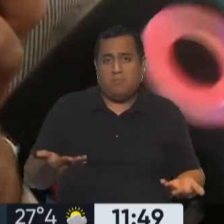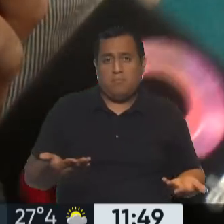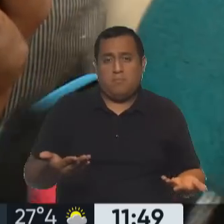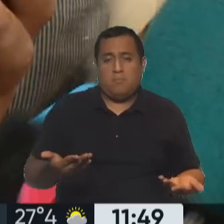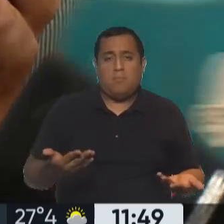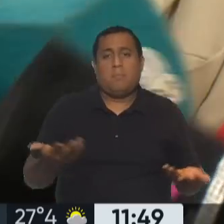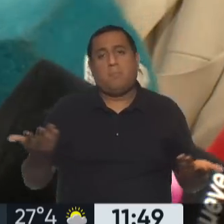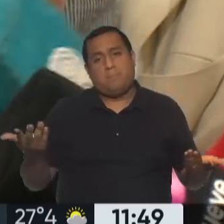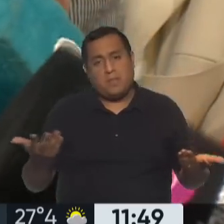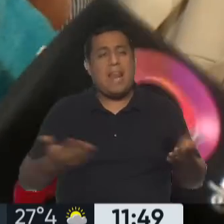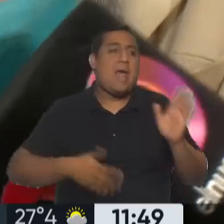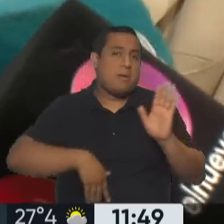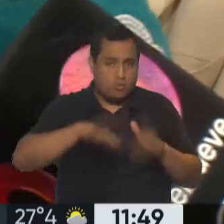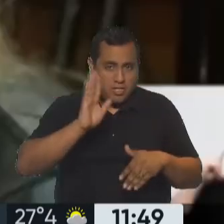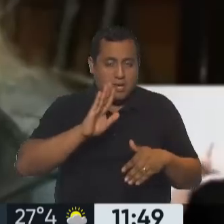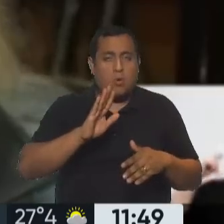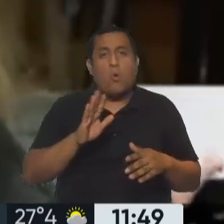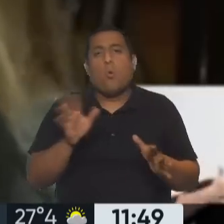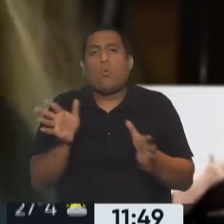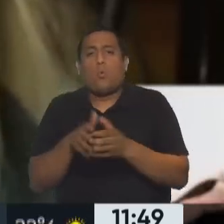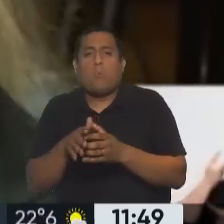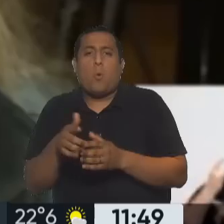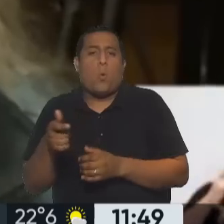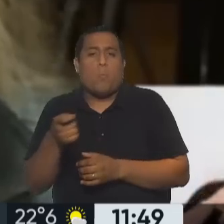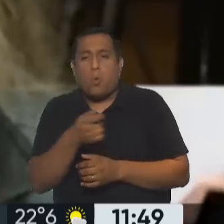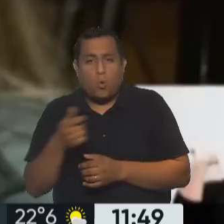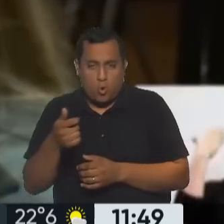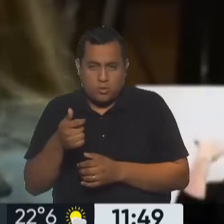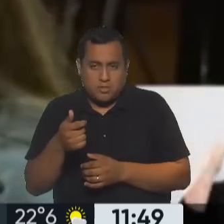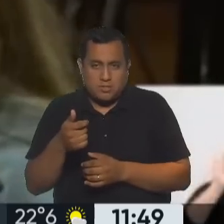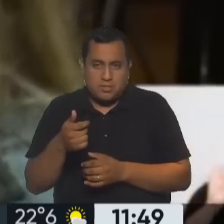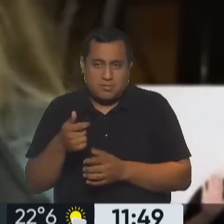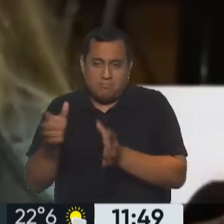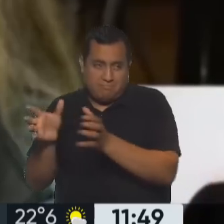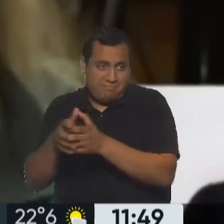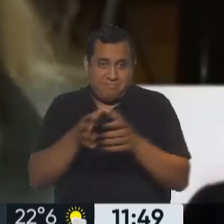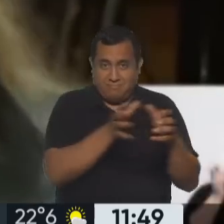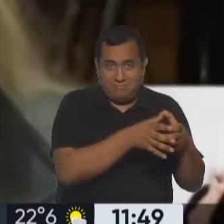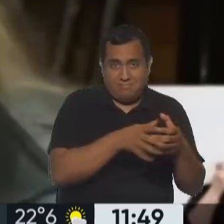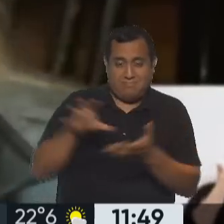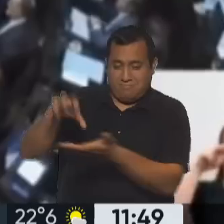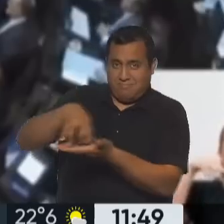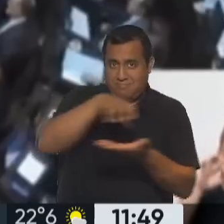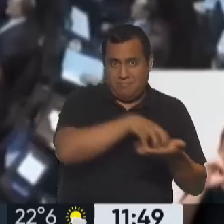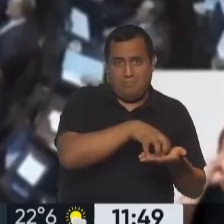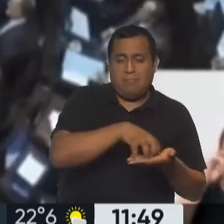El juego de mayorías y minorías en ambas cámaras no se puede desconocer